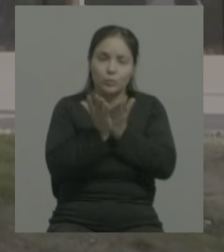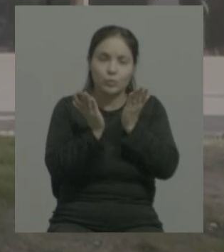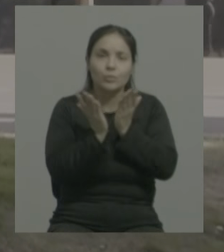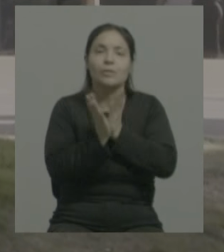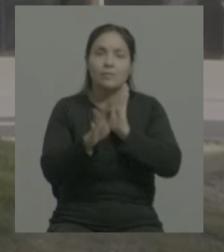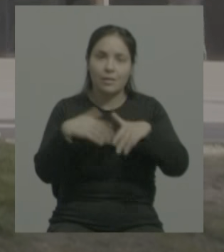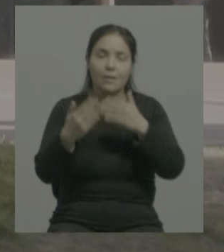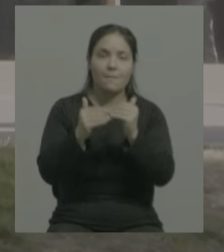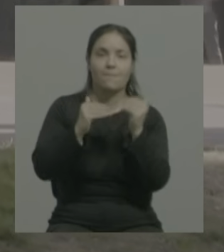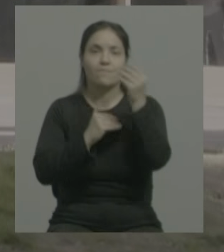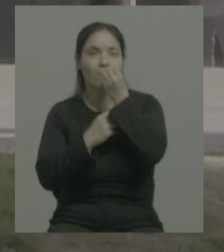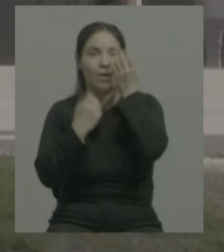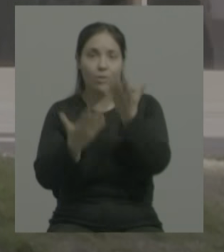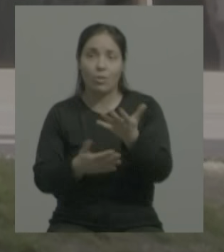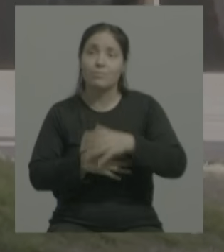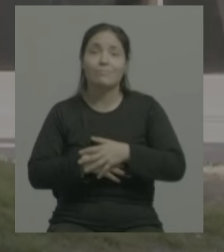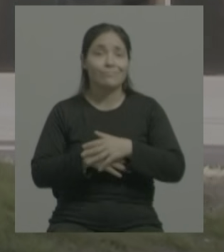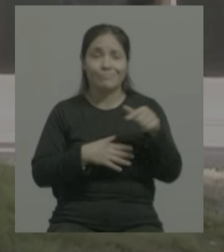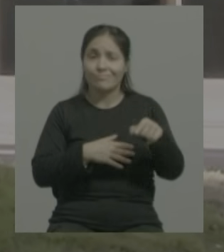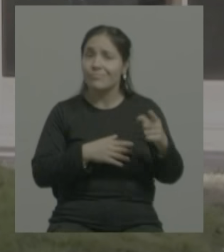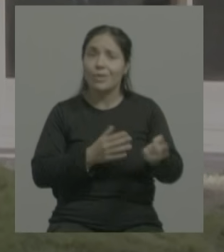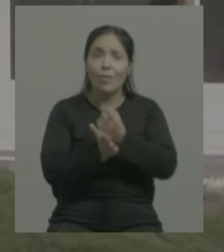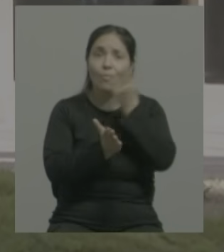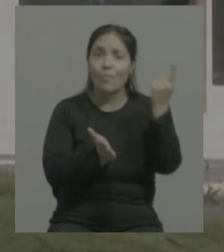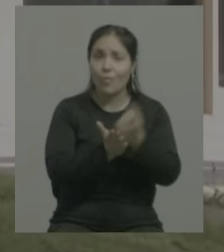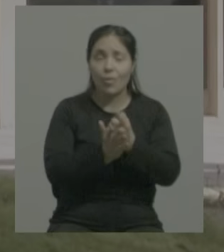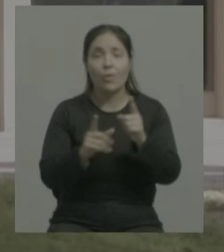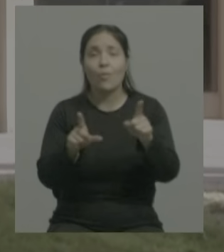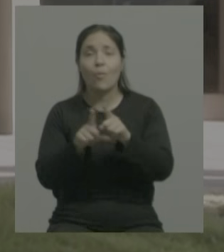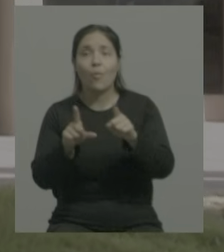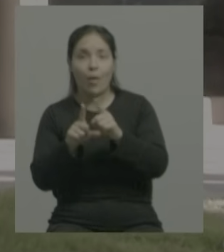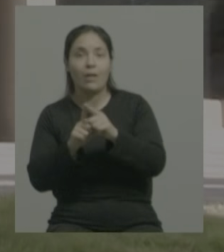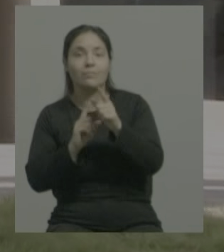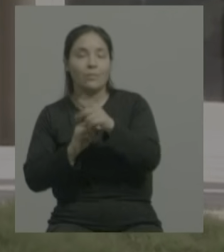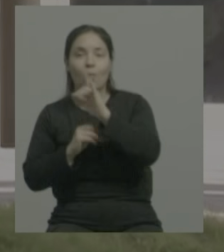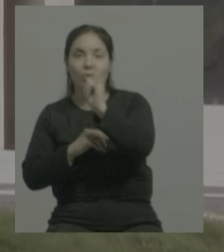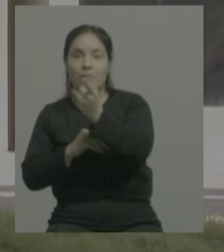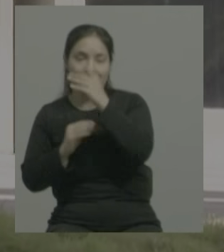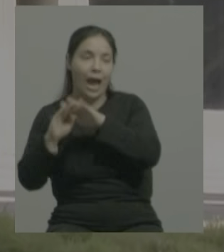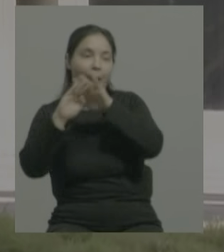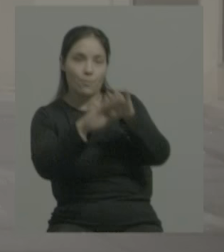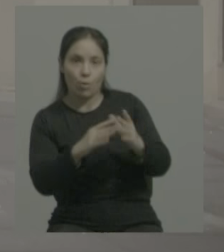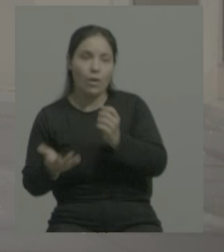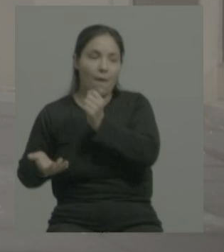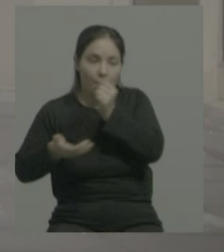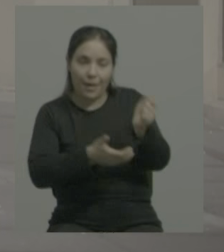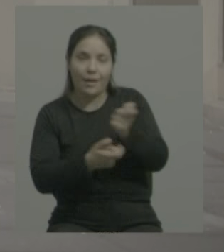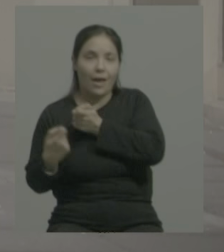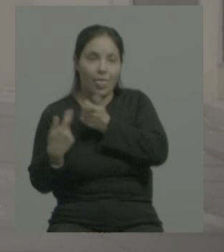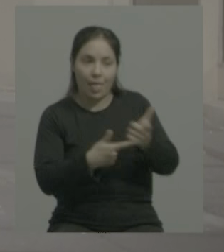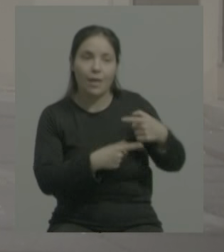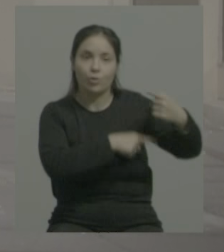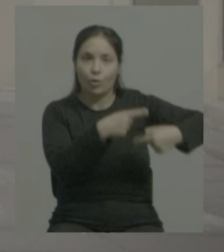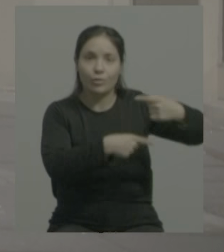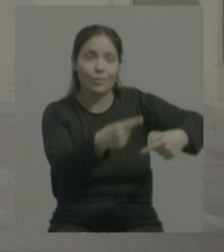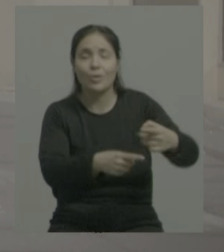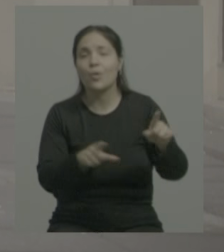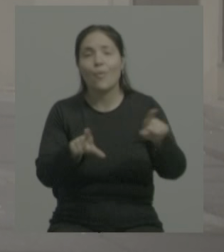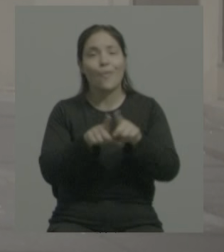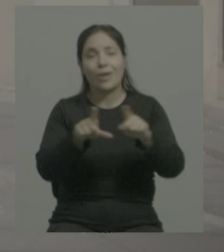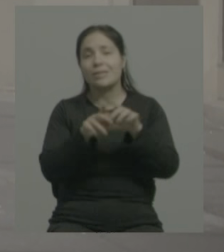menos la universidad lo está dando todo con el aumento de las becas para que eso pueda seguir adelante, pero el contexto nacional, el